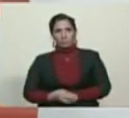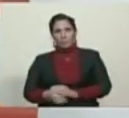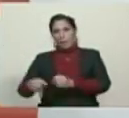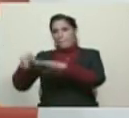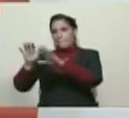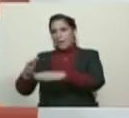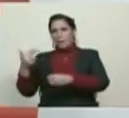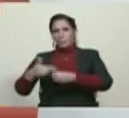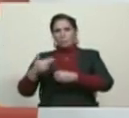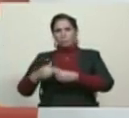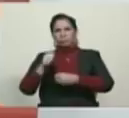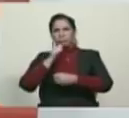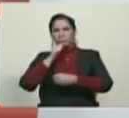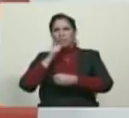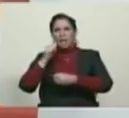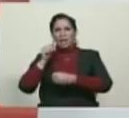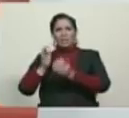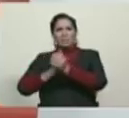los dirigieron? Los mismos